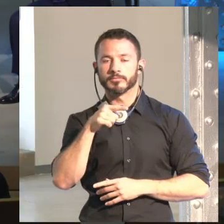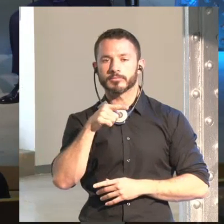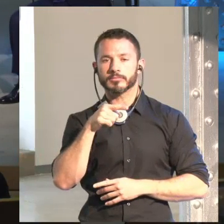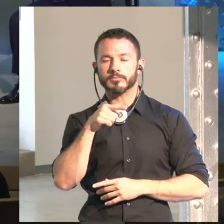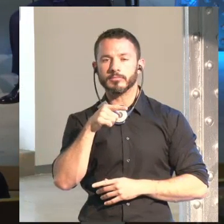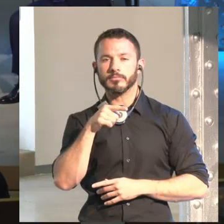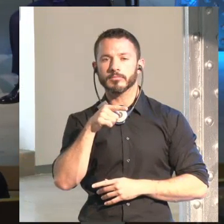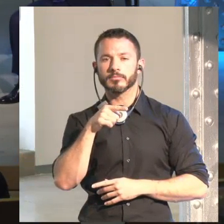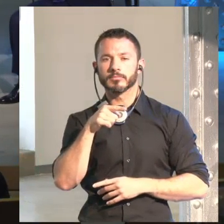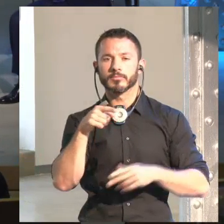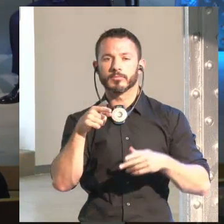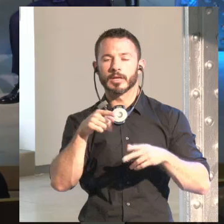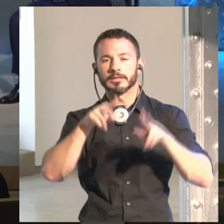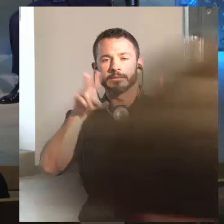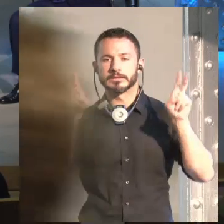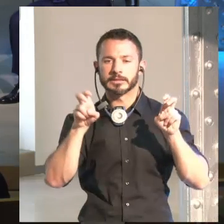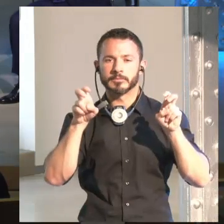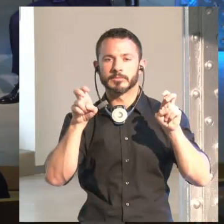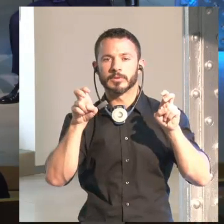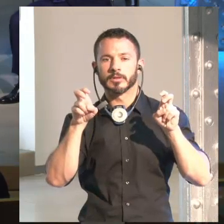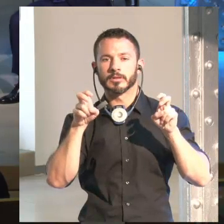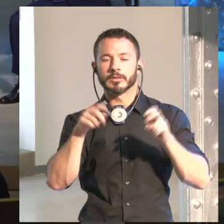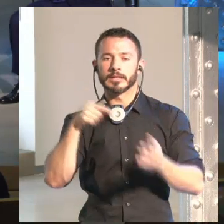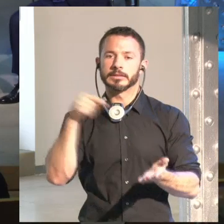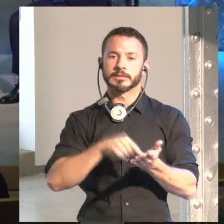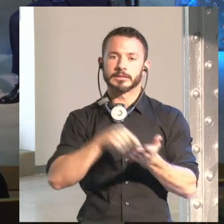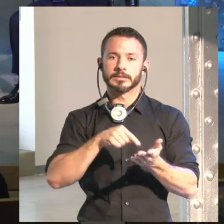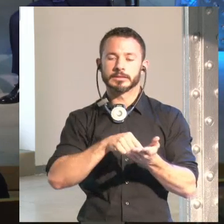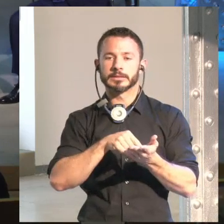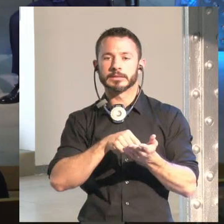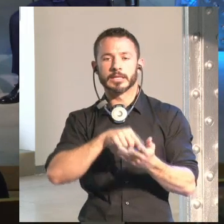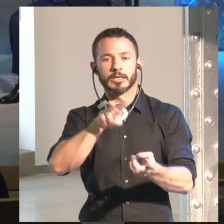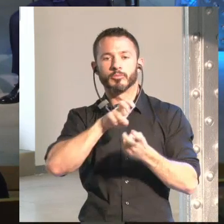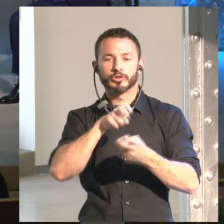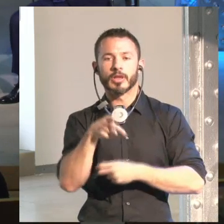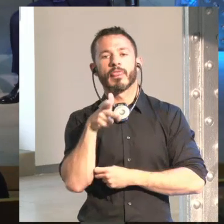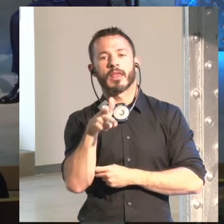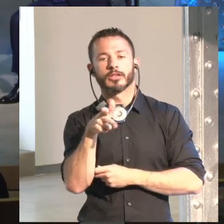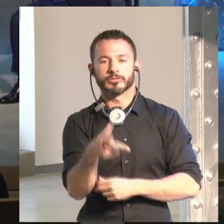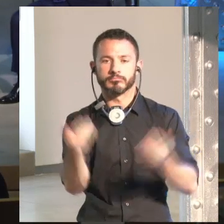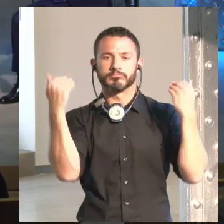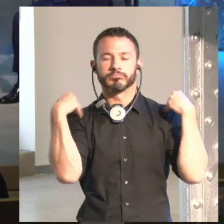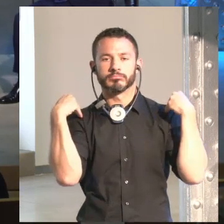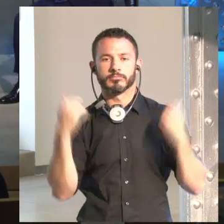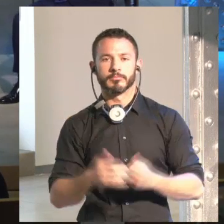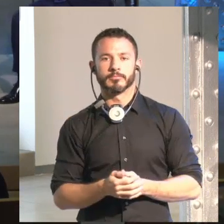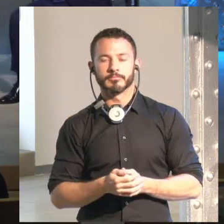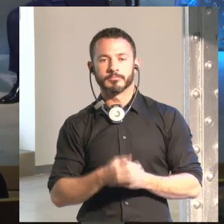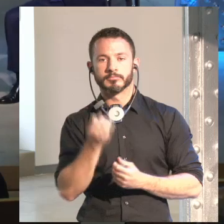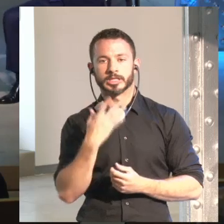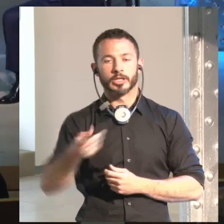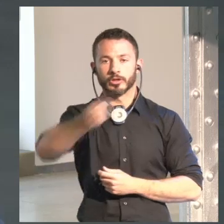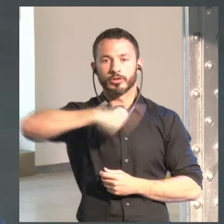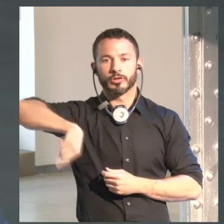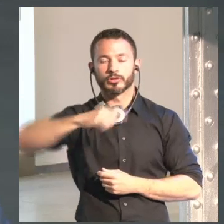PricewaterhouseCoopers en temas de tasas, impuestos y derechos. Entonces, nosotros vamos a